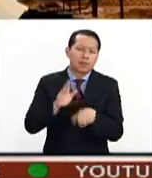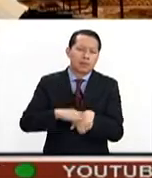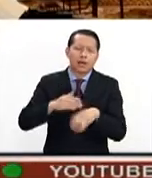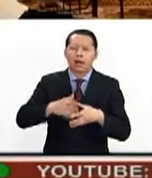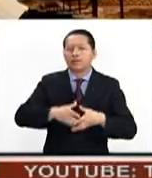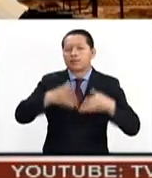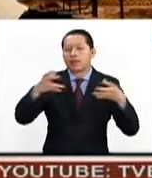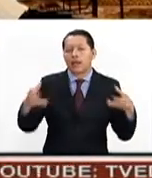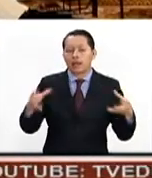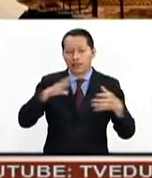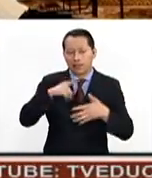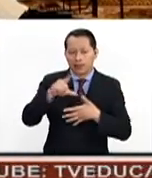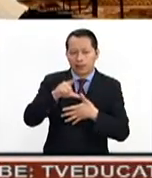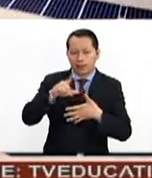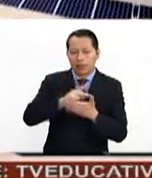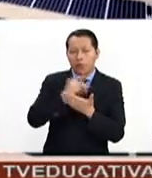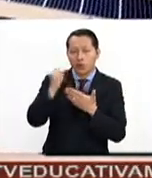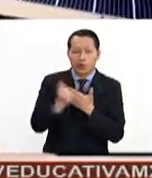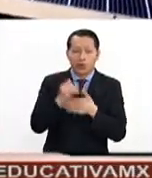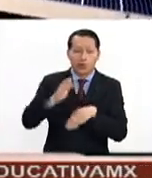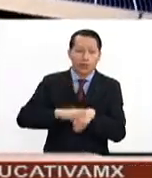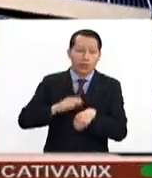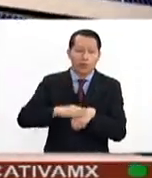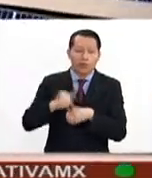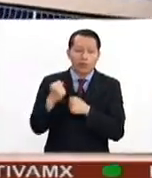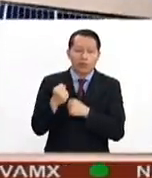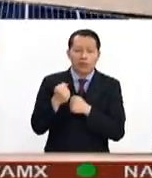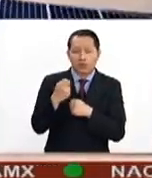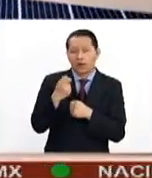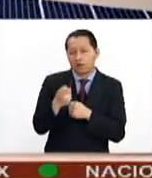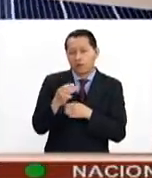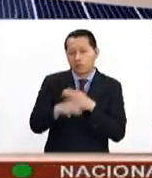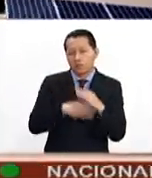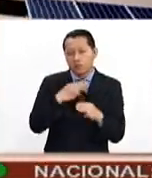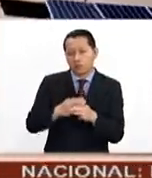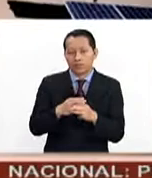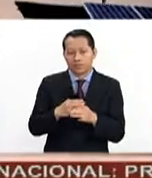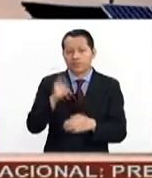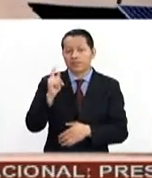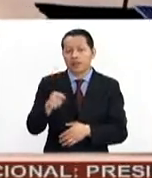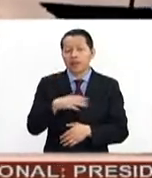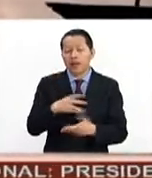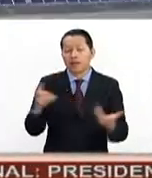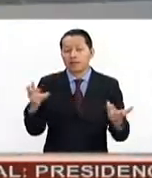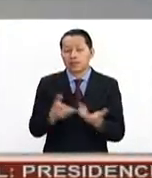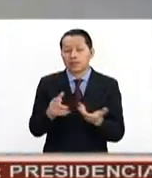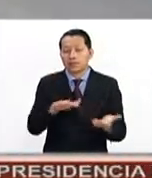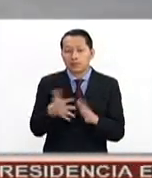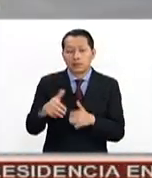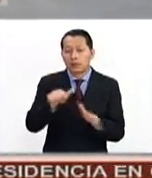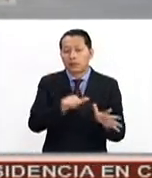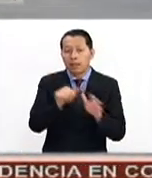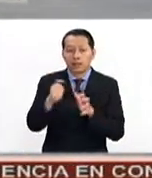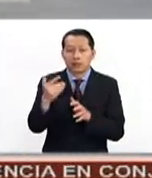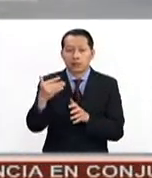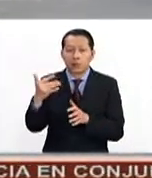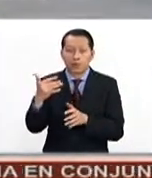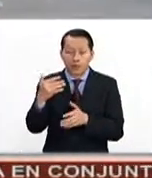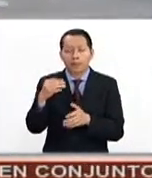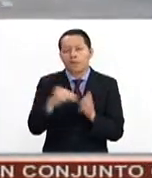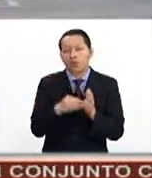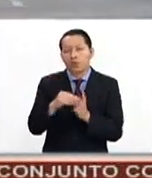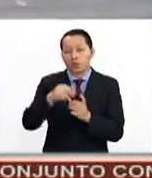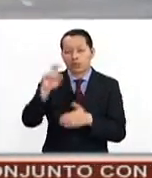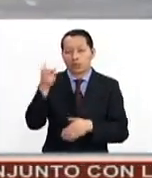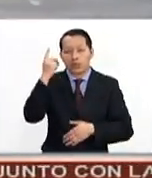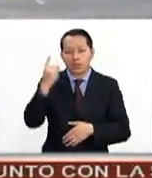América Latina y el proyecto solar más grande de esta empresa en todo el mundo, para lo que se destinará alrededor de 650 millones de